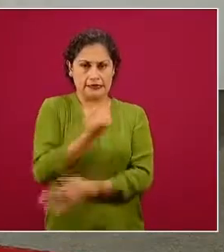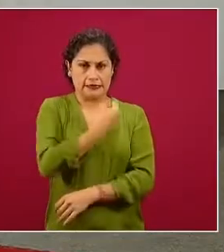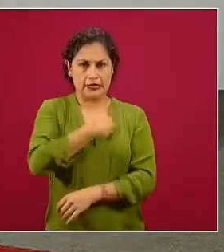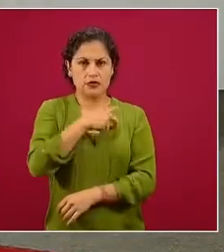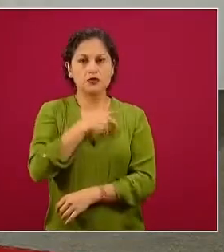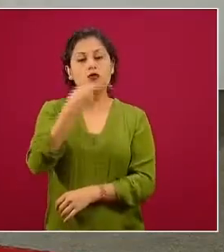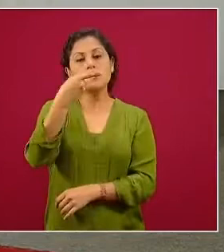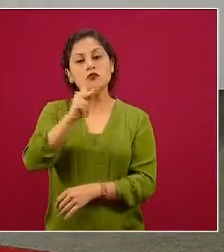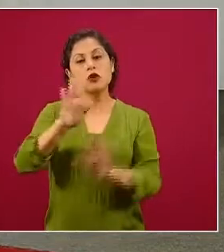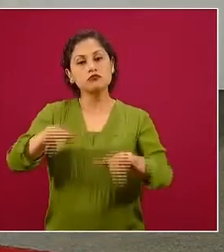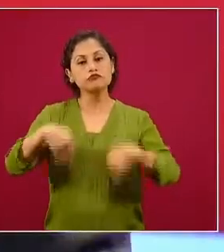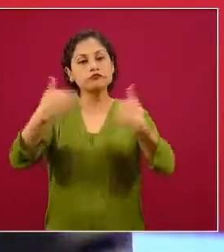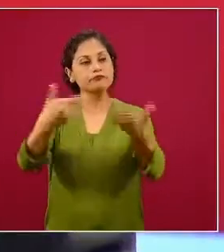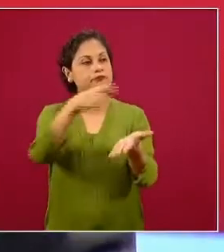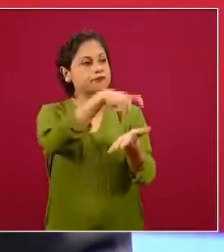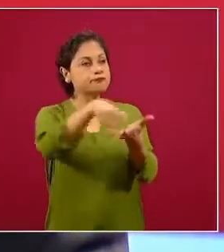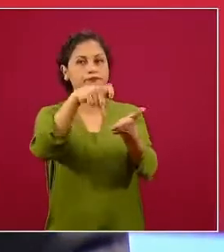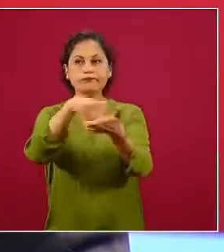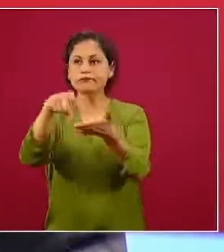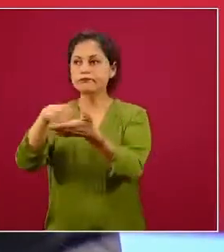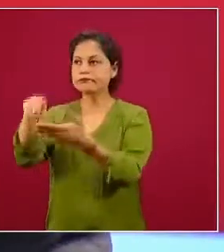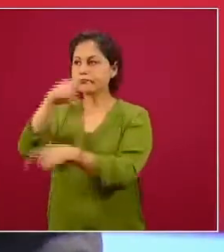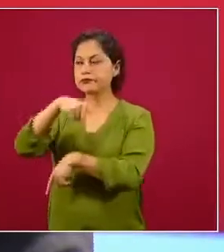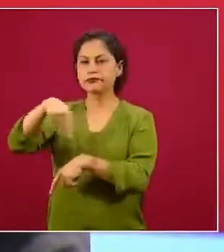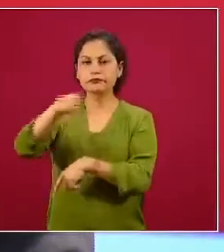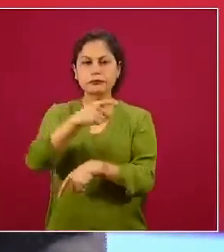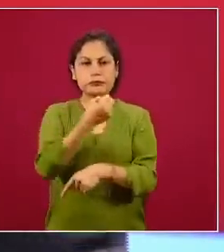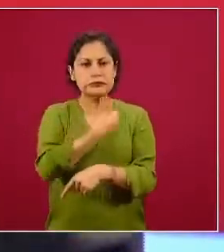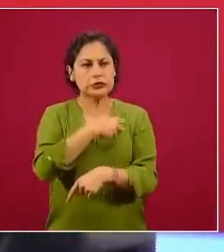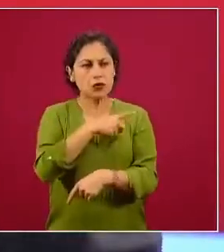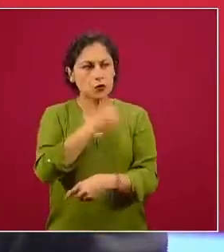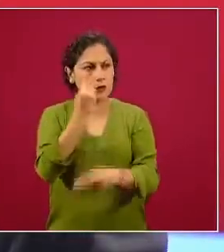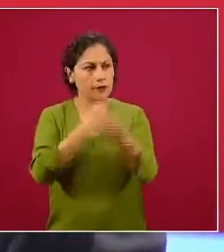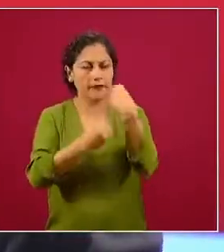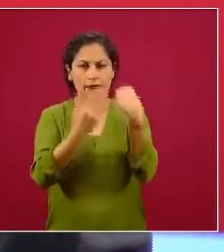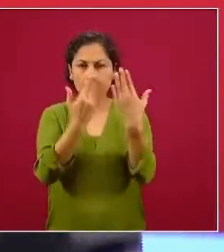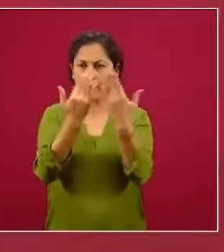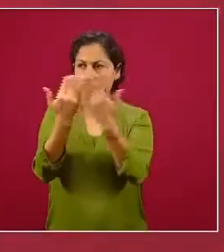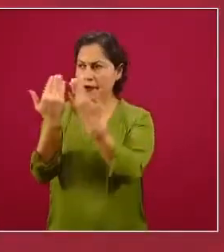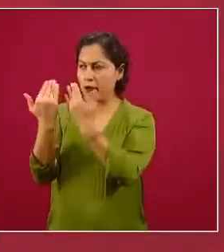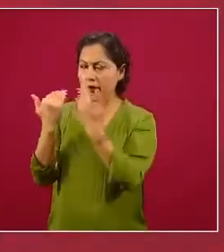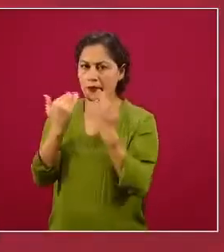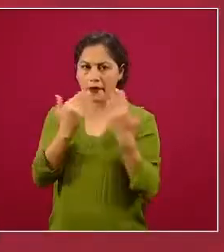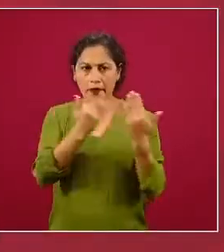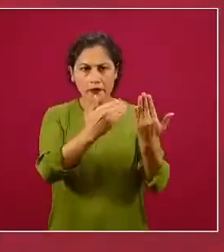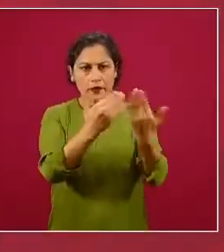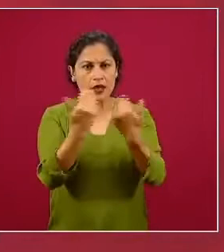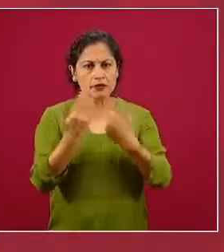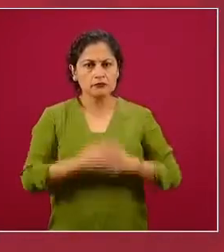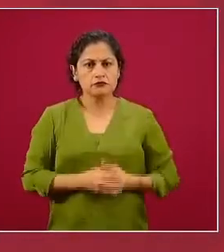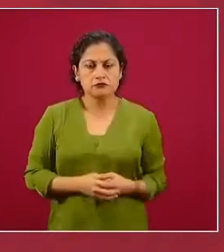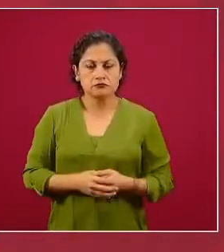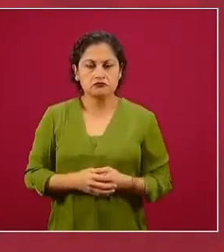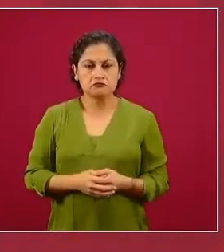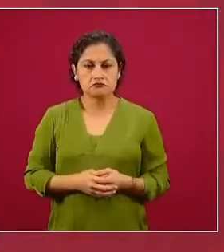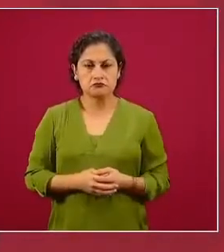cereales, naturales, por supuesto, de grano entero, nueces, distintos tipos de